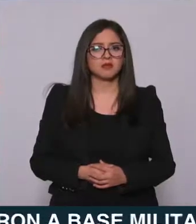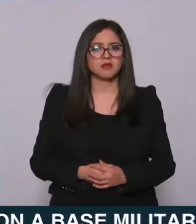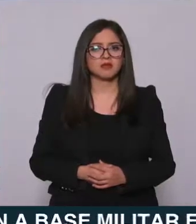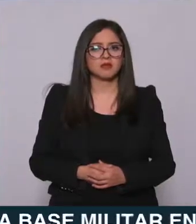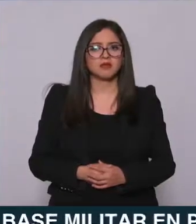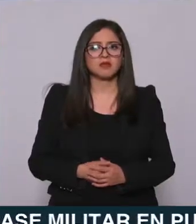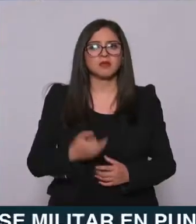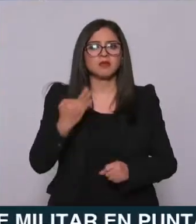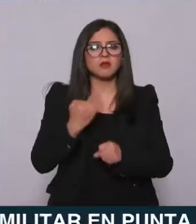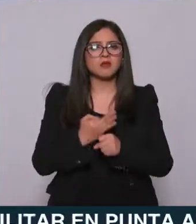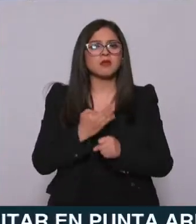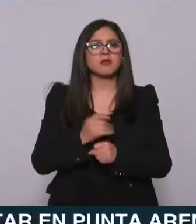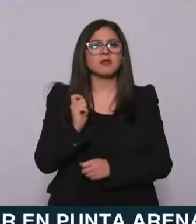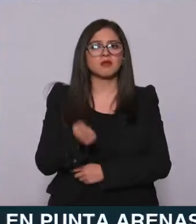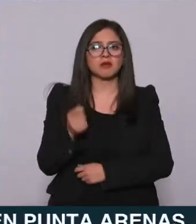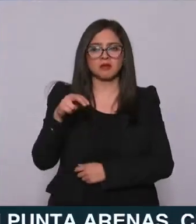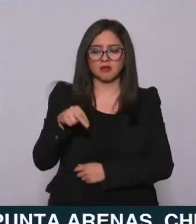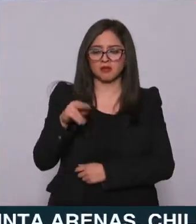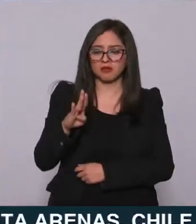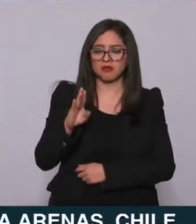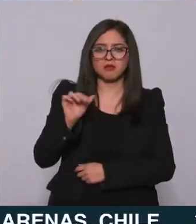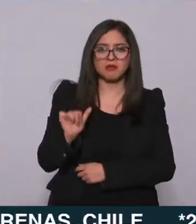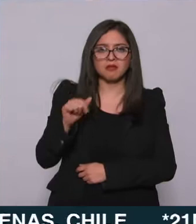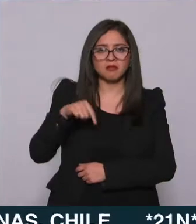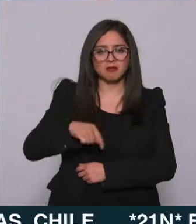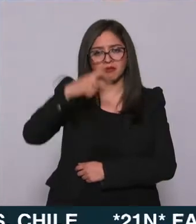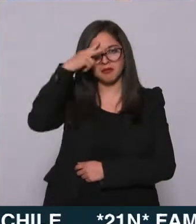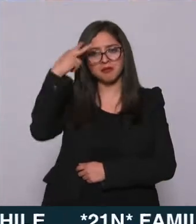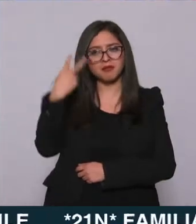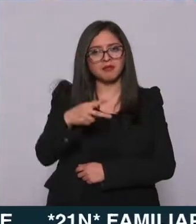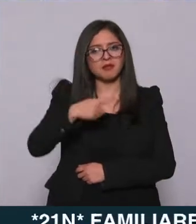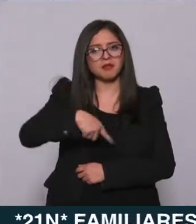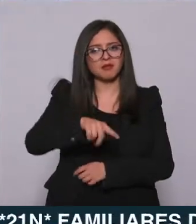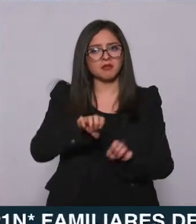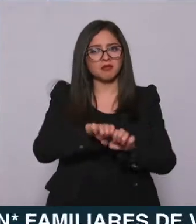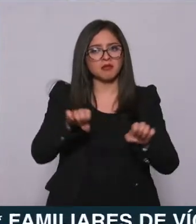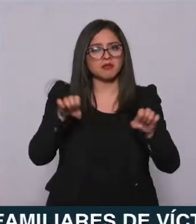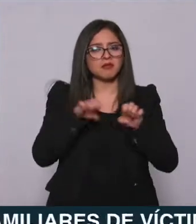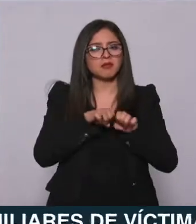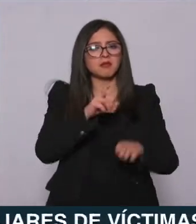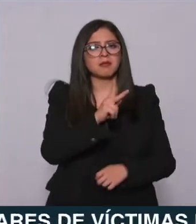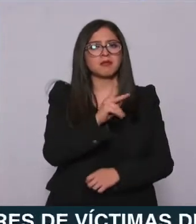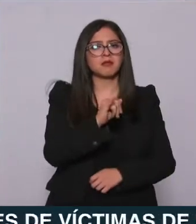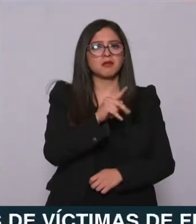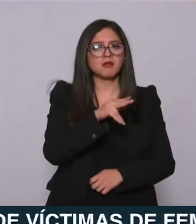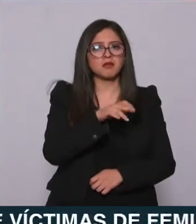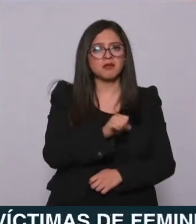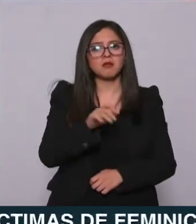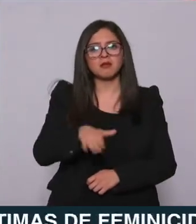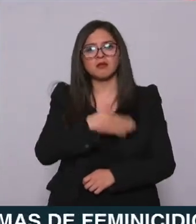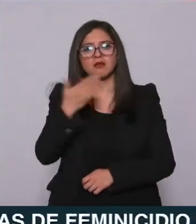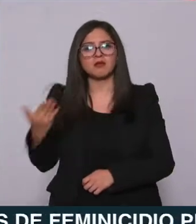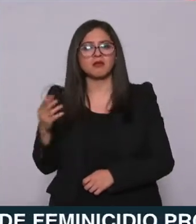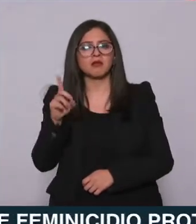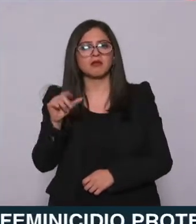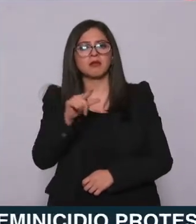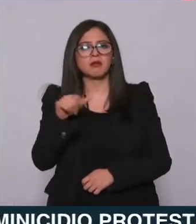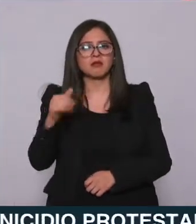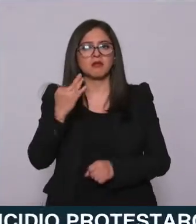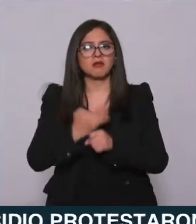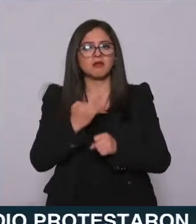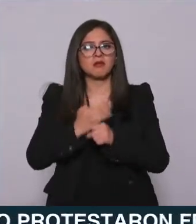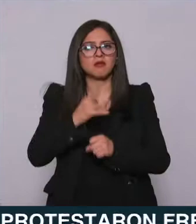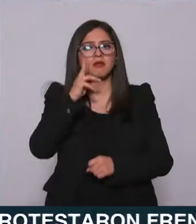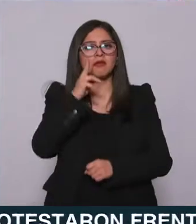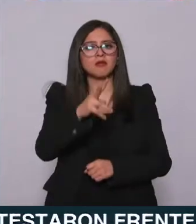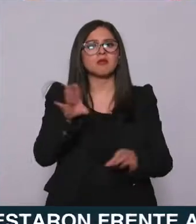Llegó el gran día en la NBA en México. Primer encuentro, los Pistones de Detroit contra los Dallas Mavericks. Así que acompáñenme, vamos a ver